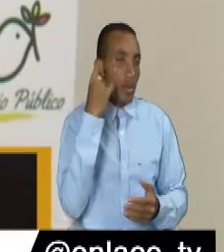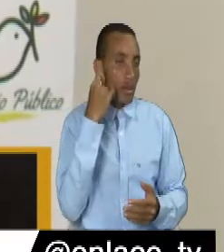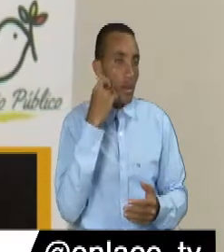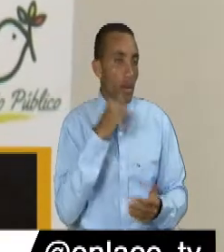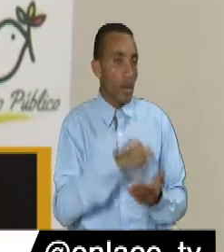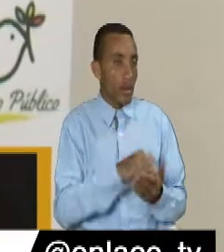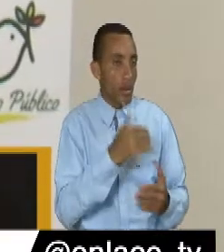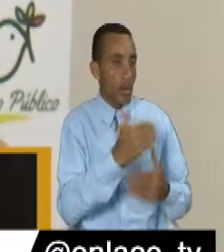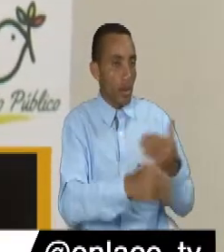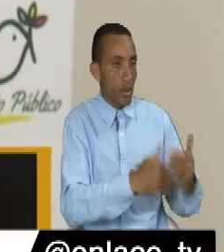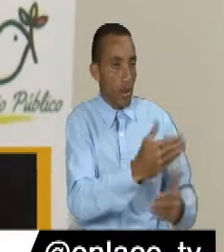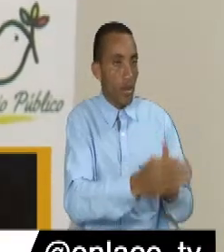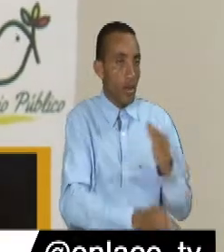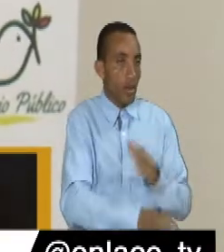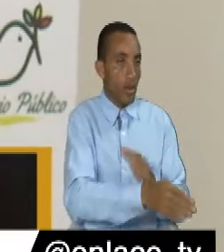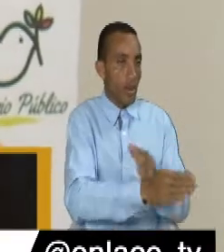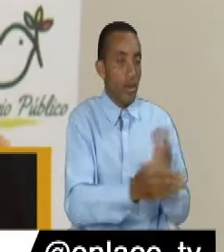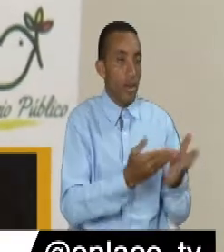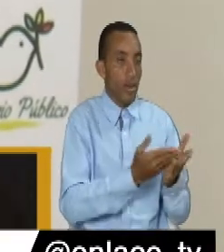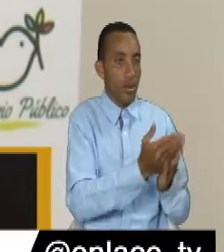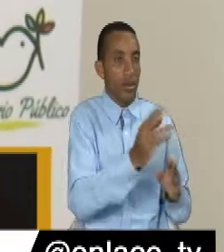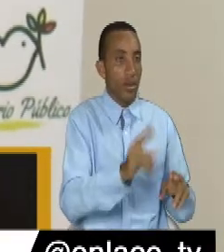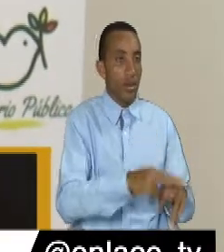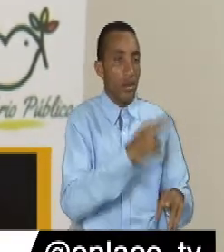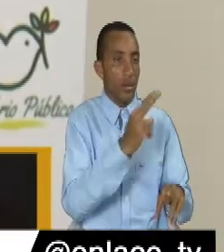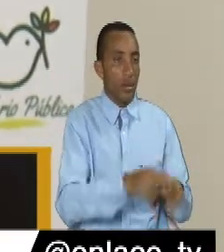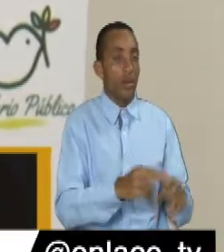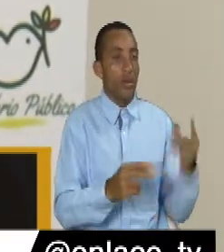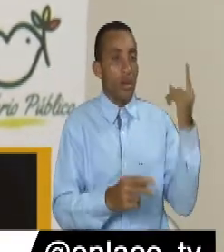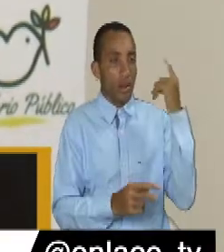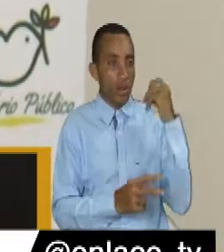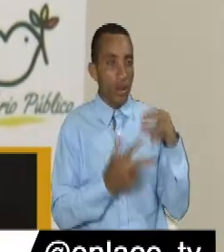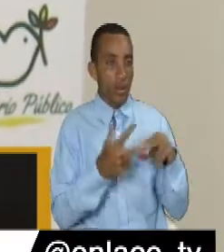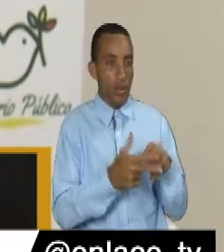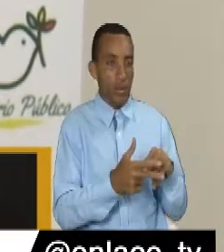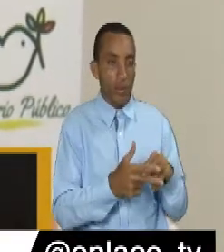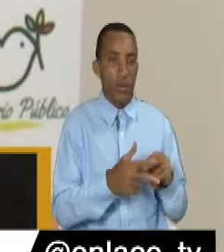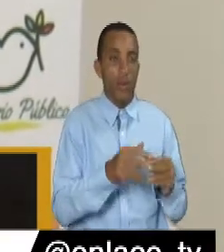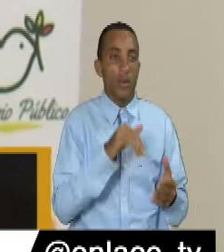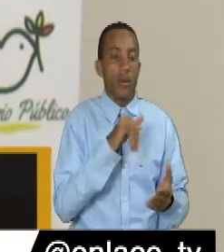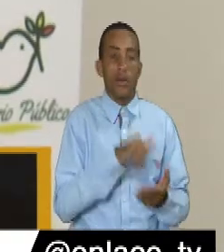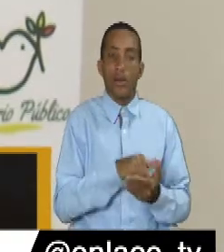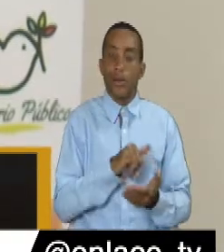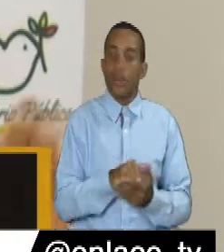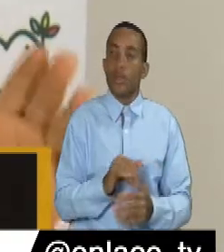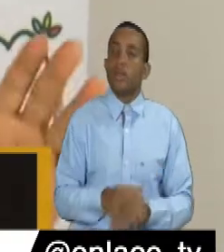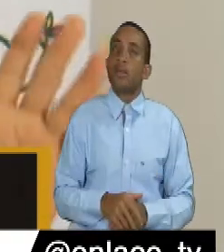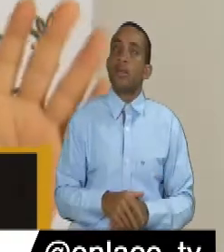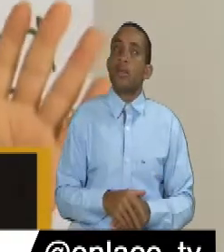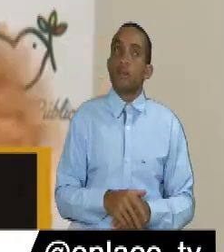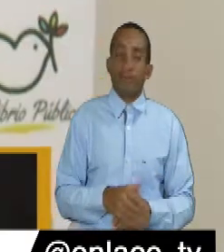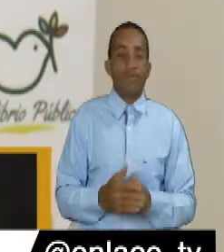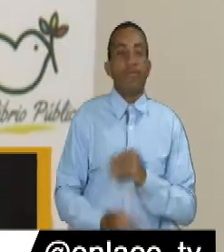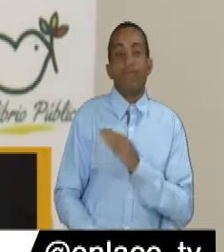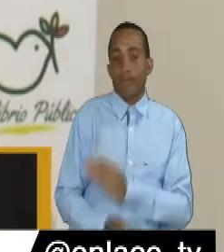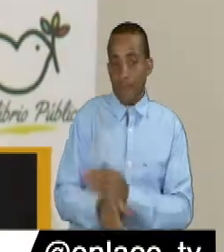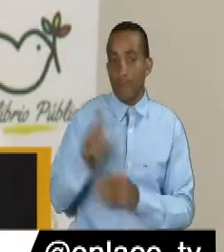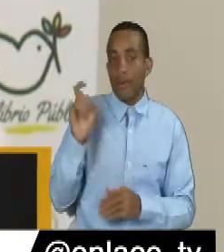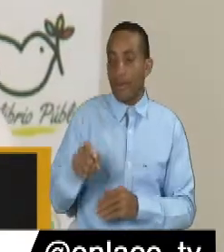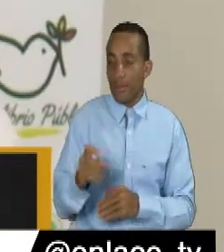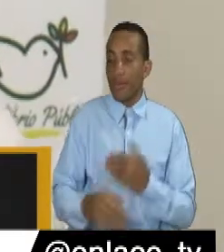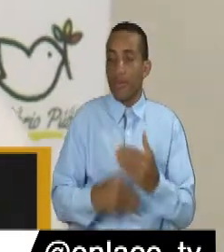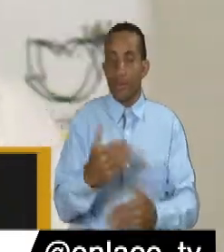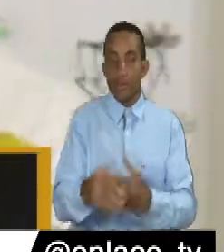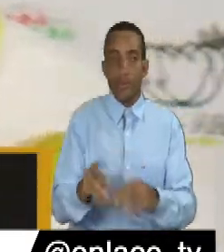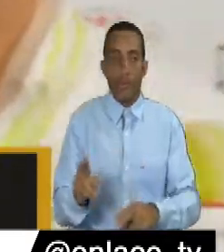continúa normalmente. Ayer se dio una suspensión, hoy la misma se levanta, luego el trámite debe continuar su curso normal. ¿Ustedes